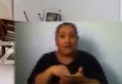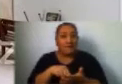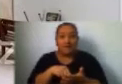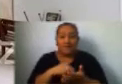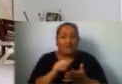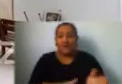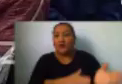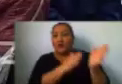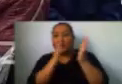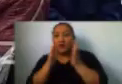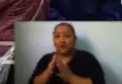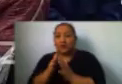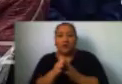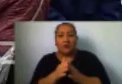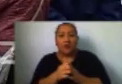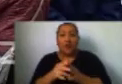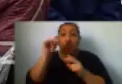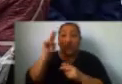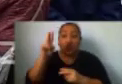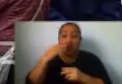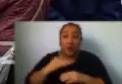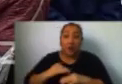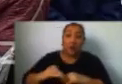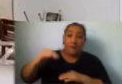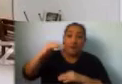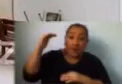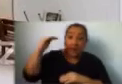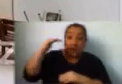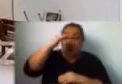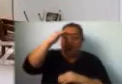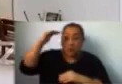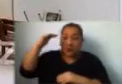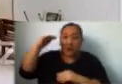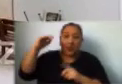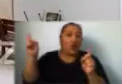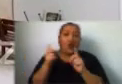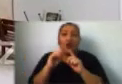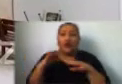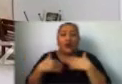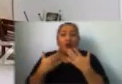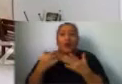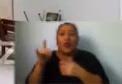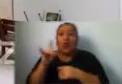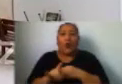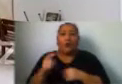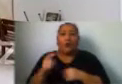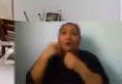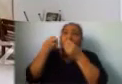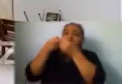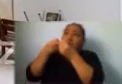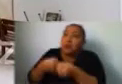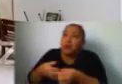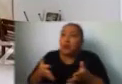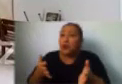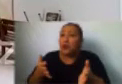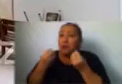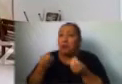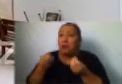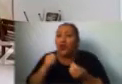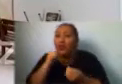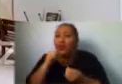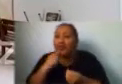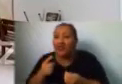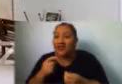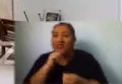por otro lado, 2 pisos de todo el hospital sin poder utilizarse porque aún no se